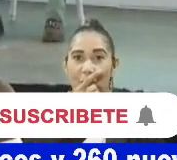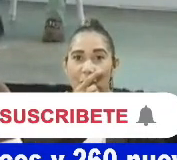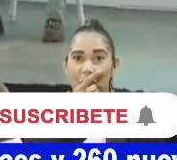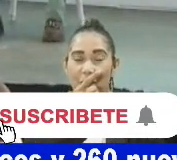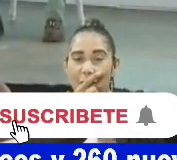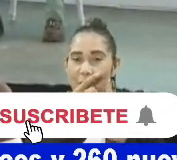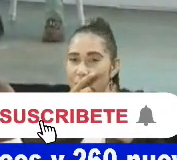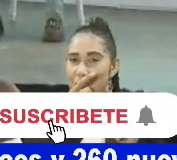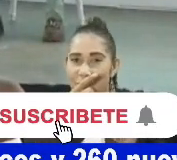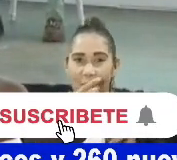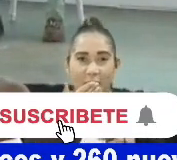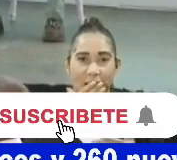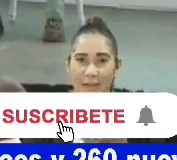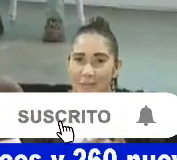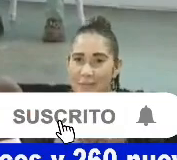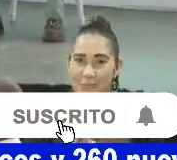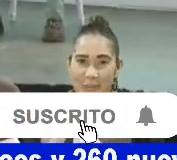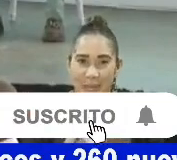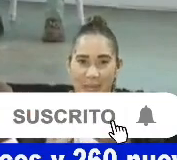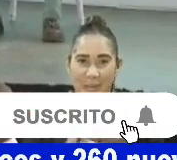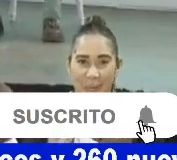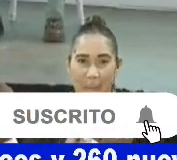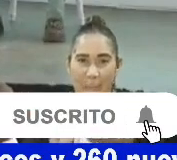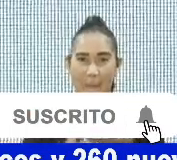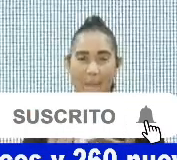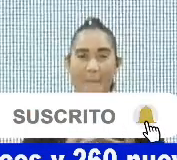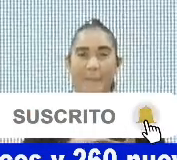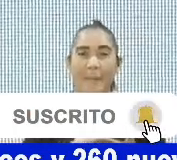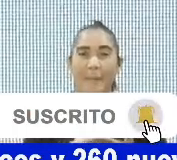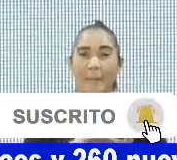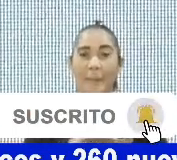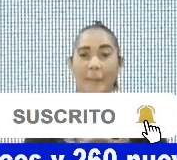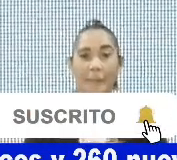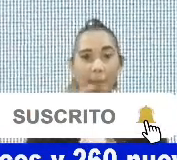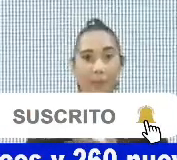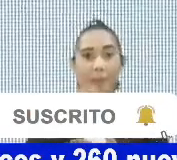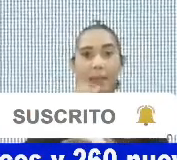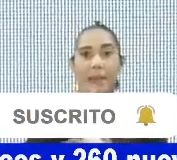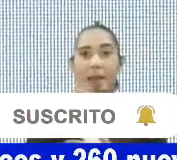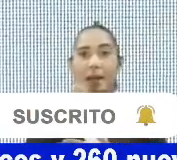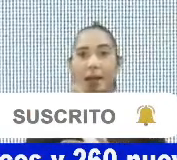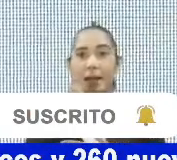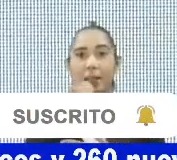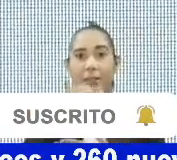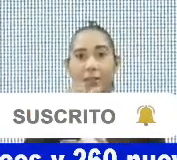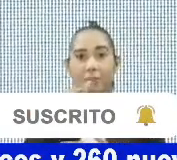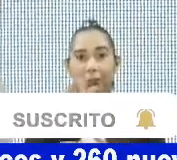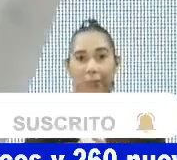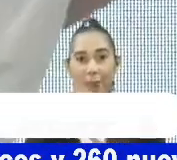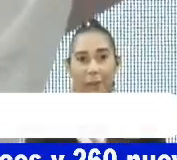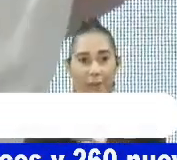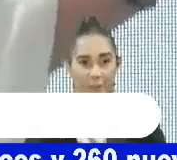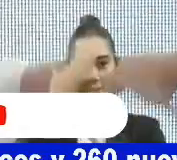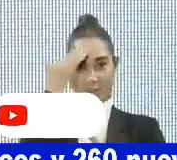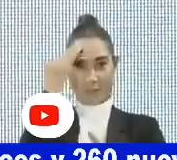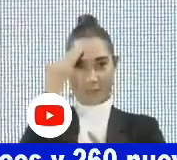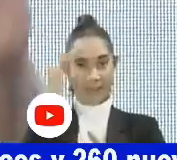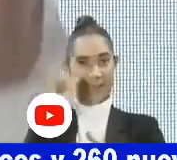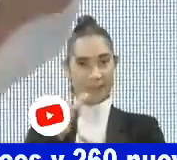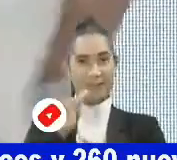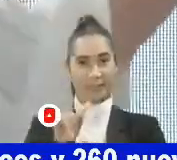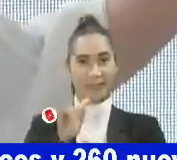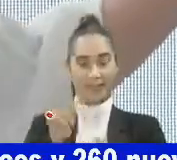No, ahí está mal. Perdóneme, Carlos. Ellos, Andújar, ellos lo escribieron mal, pero yo sé que es usted que está